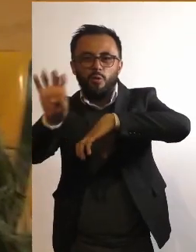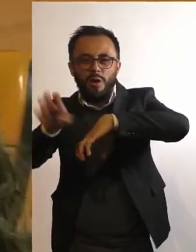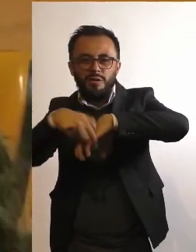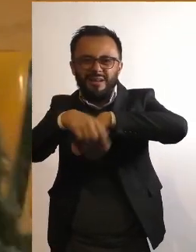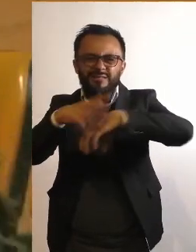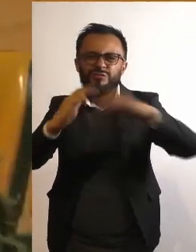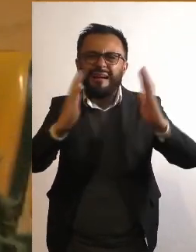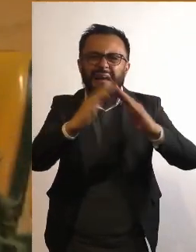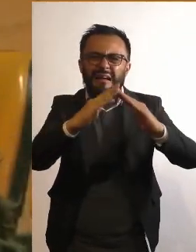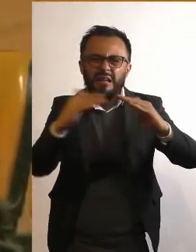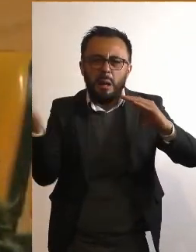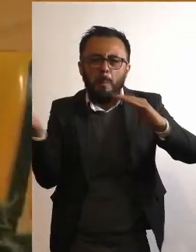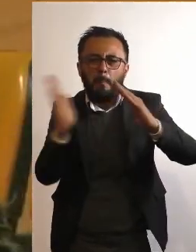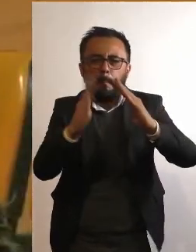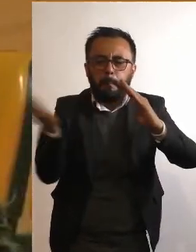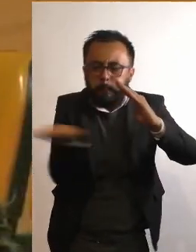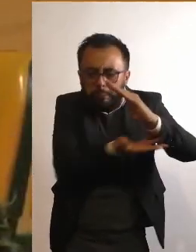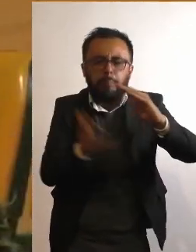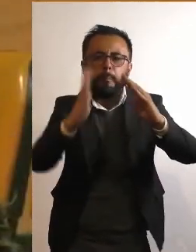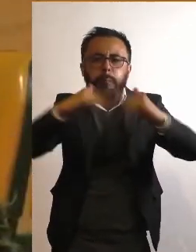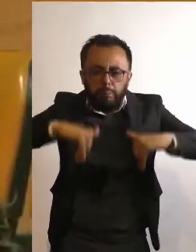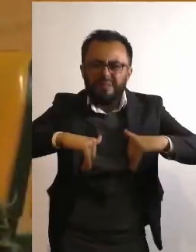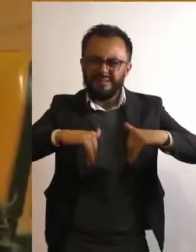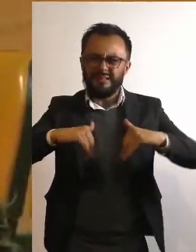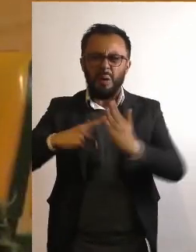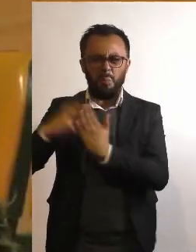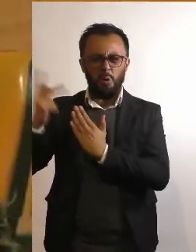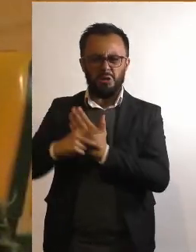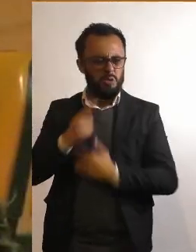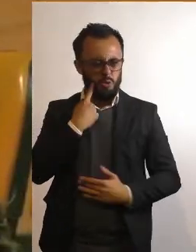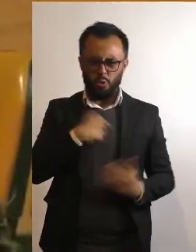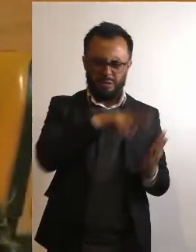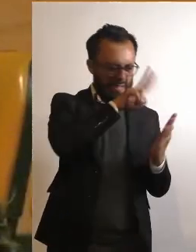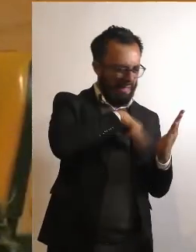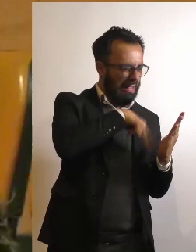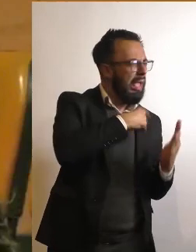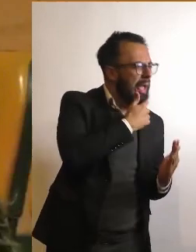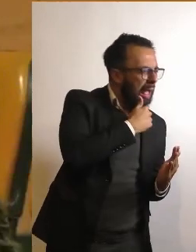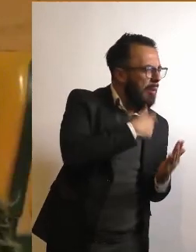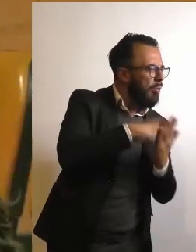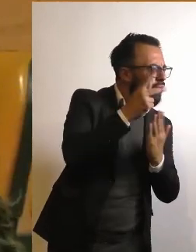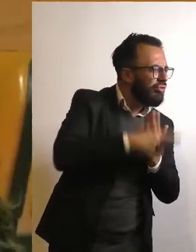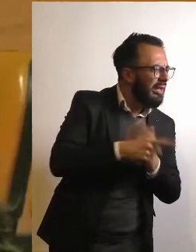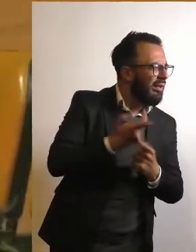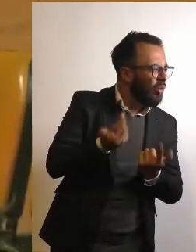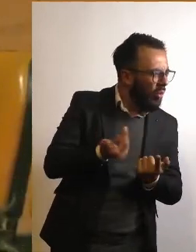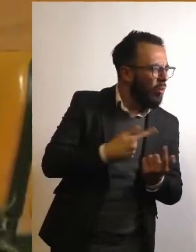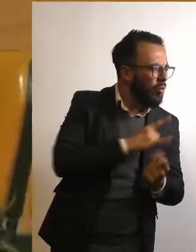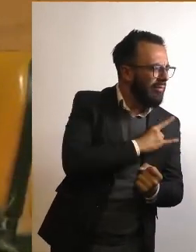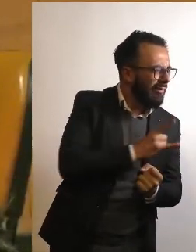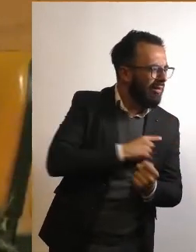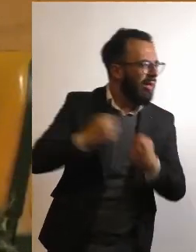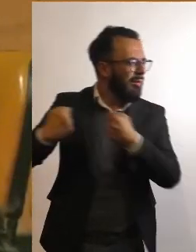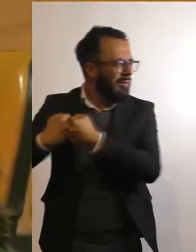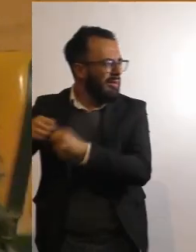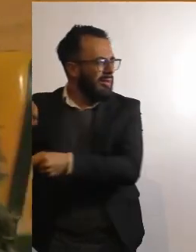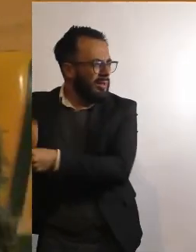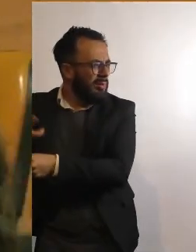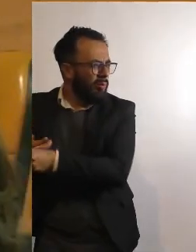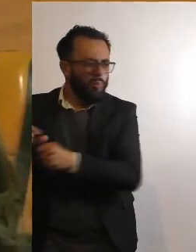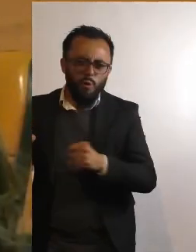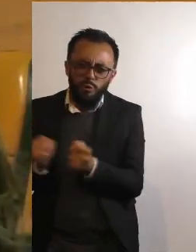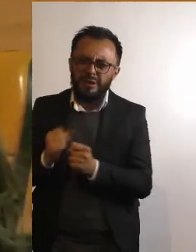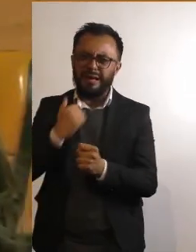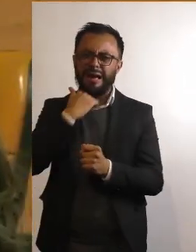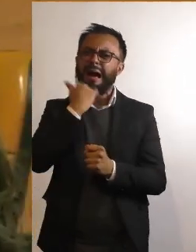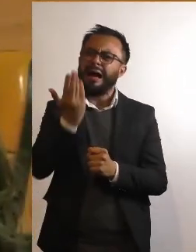en colaboración con pues con Bogotá, de zonas verdes y cosas así. No sé si se